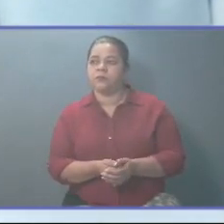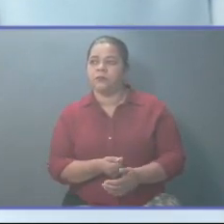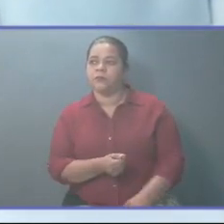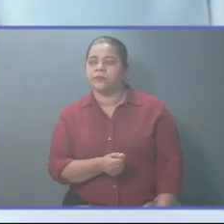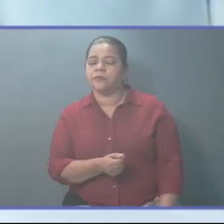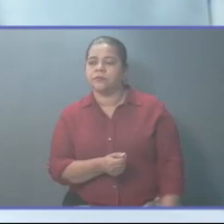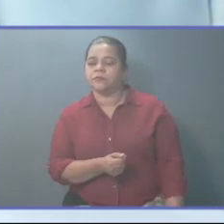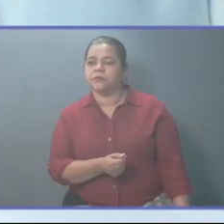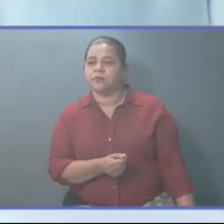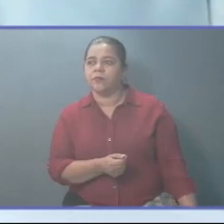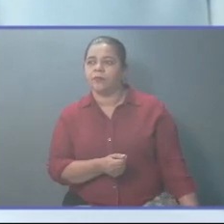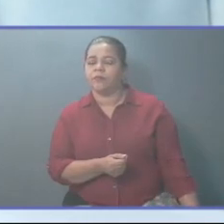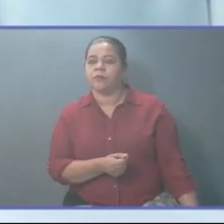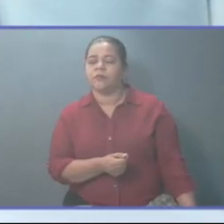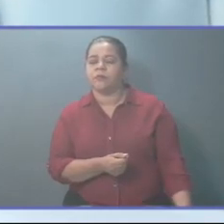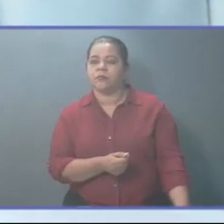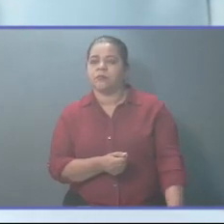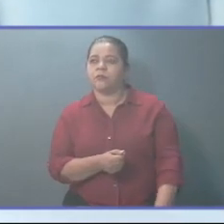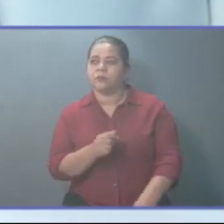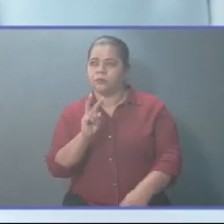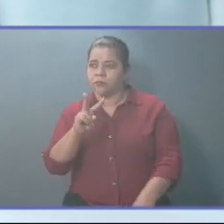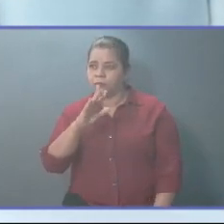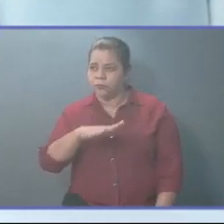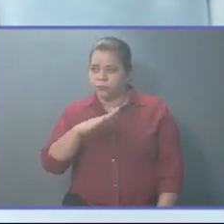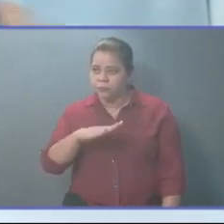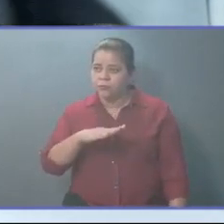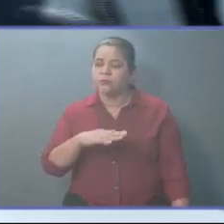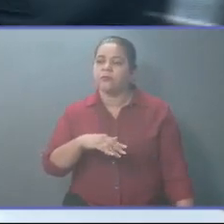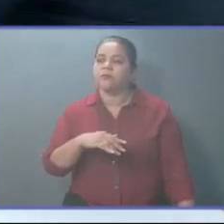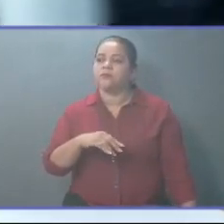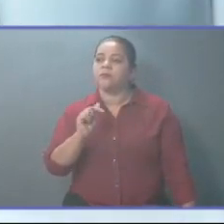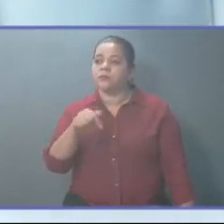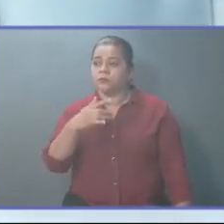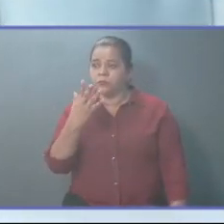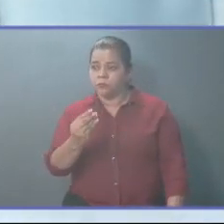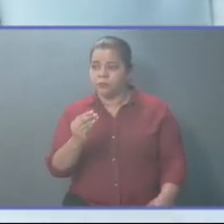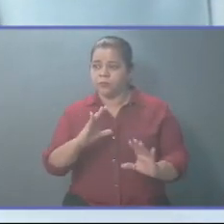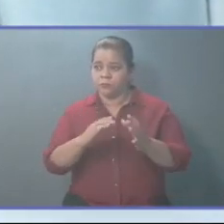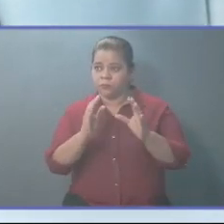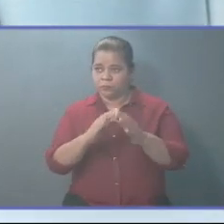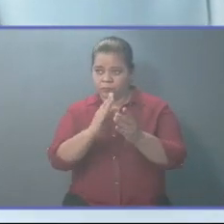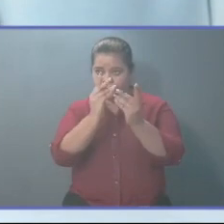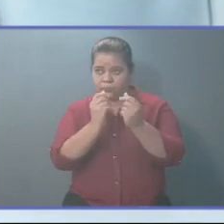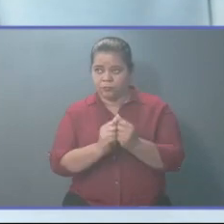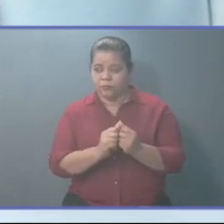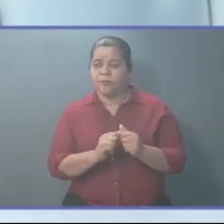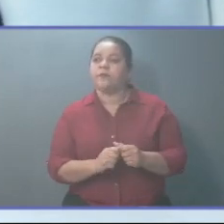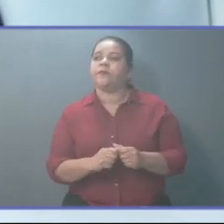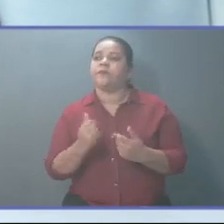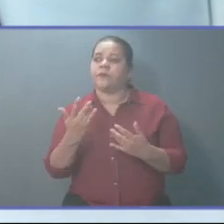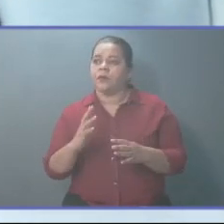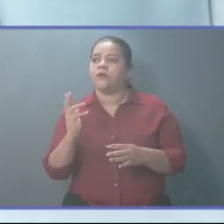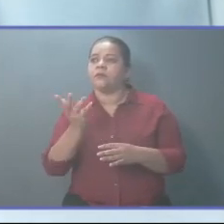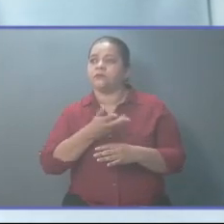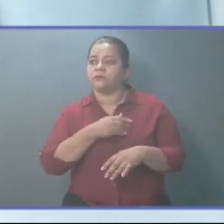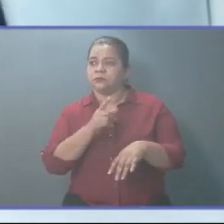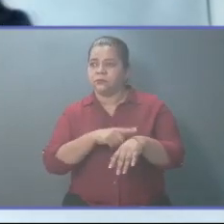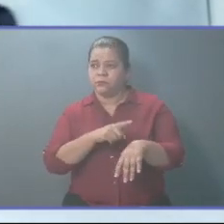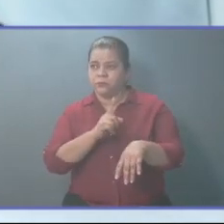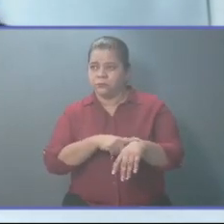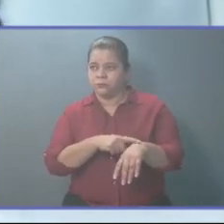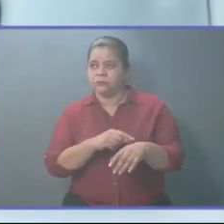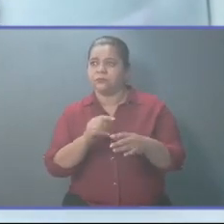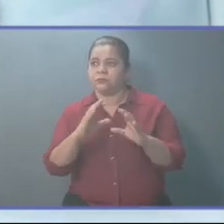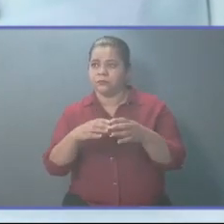Sí, está bien. No, a las 2 de la tarde no, a la misma hora de ahora por lo de la Comisión de Hacienda, que tenemos que darle tiempo que la Comisión de Hacienda se